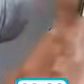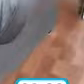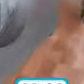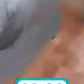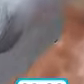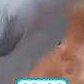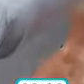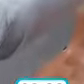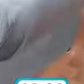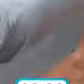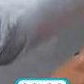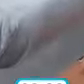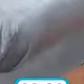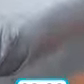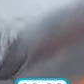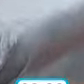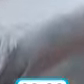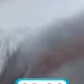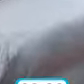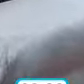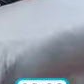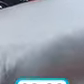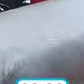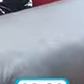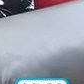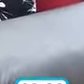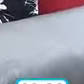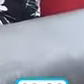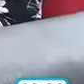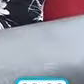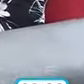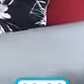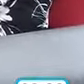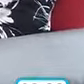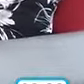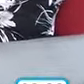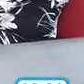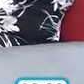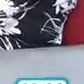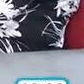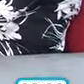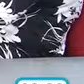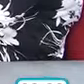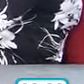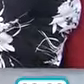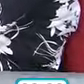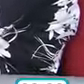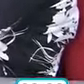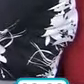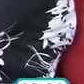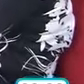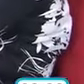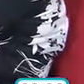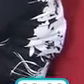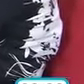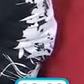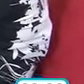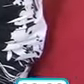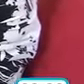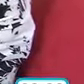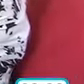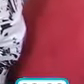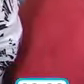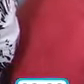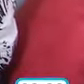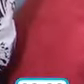las frutas verdes que quieran. Entonces, por decir, le puedes poner pepino, hierbabuena, clorofila, agua de coco, que sabe